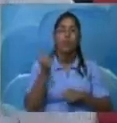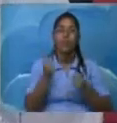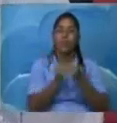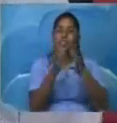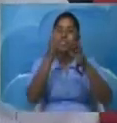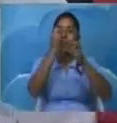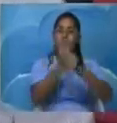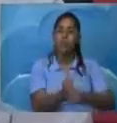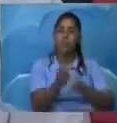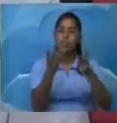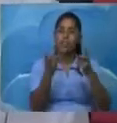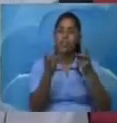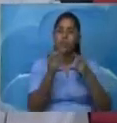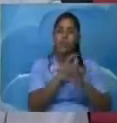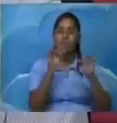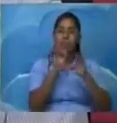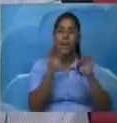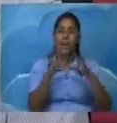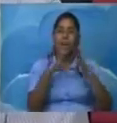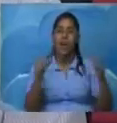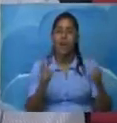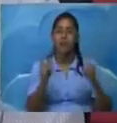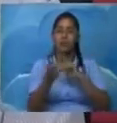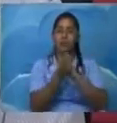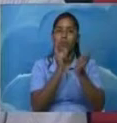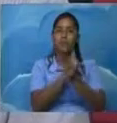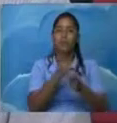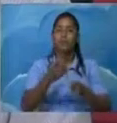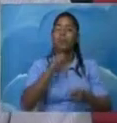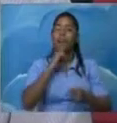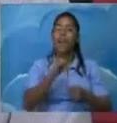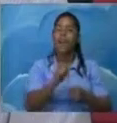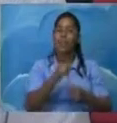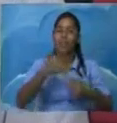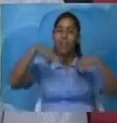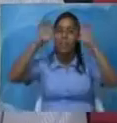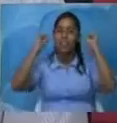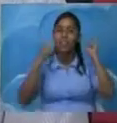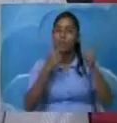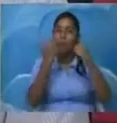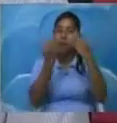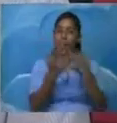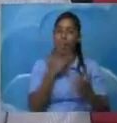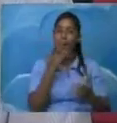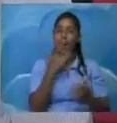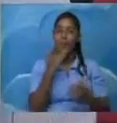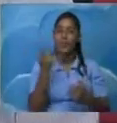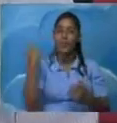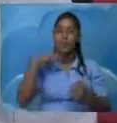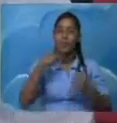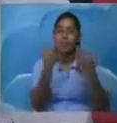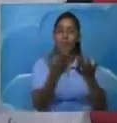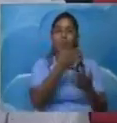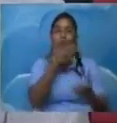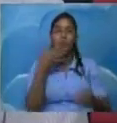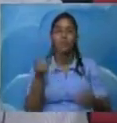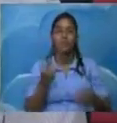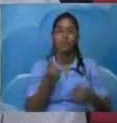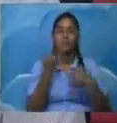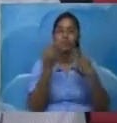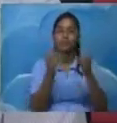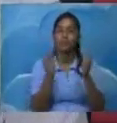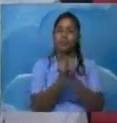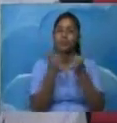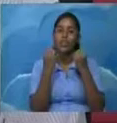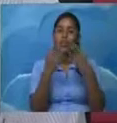recibir nada a cambio. Es cuestión de entenderlo, que si vamos a dar algo, tenemos que darlo mejor y darlo con